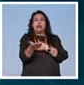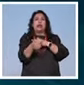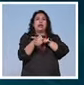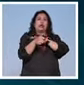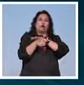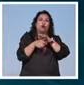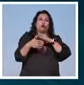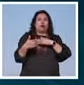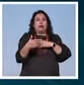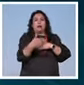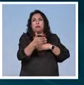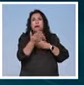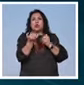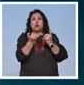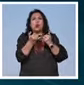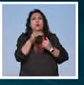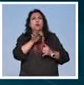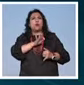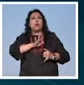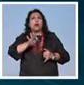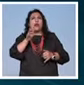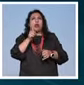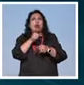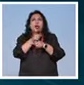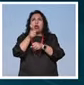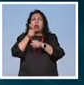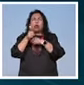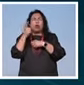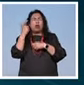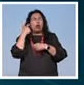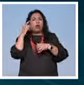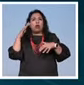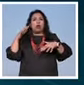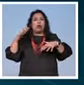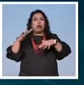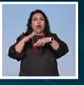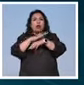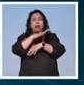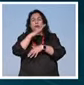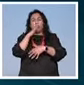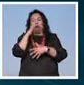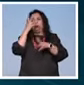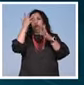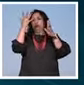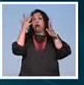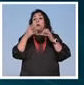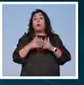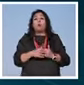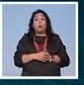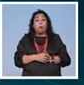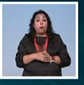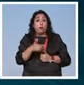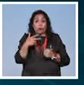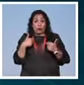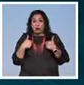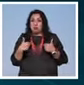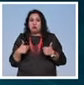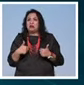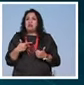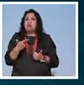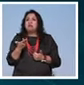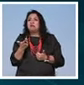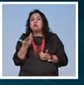y los peces, tienen la capacidad de detectar perturbaciones geomagnéticas inesperadas. Los humanos no